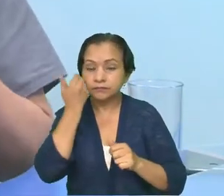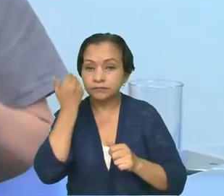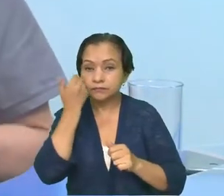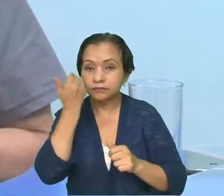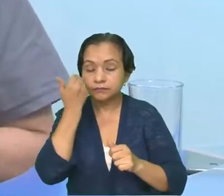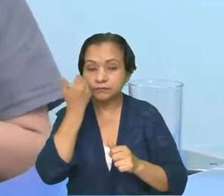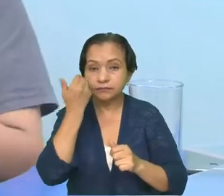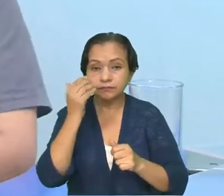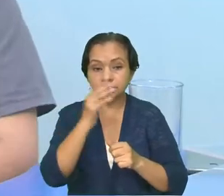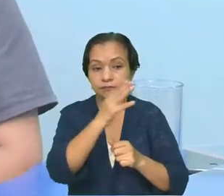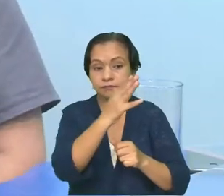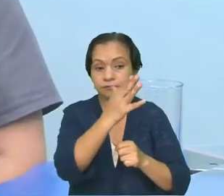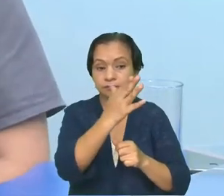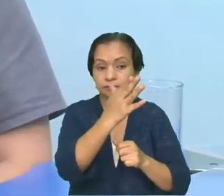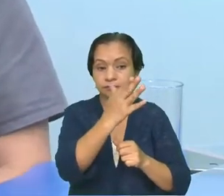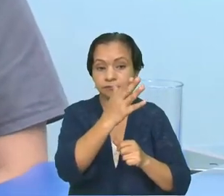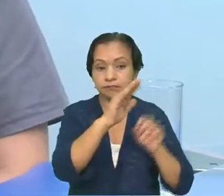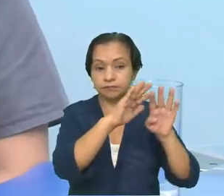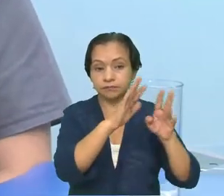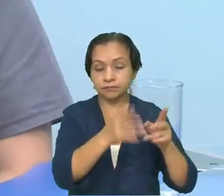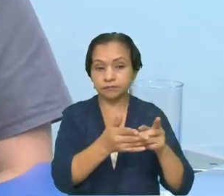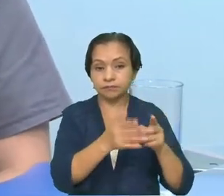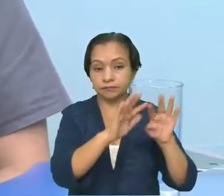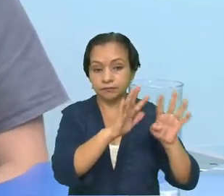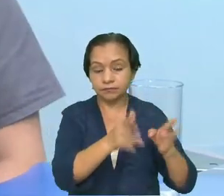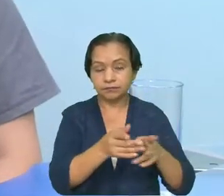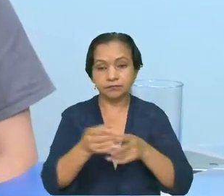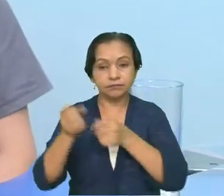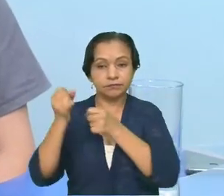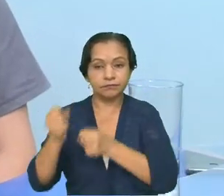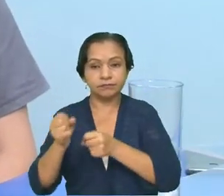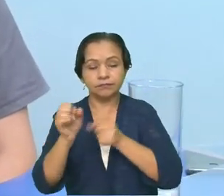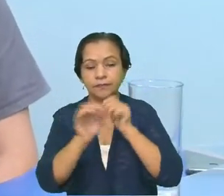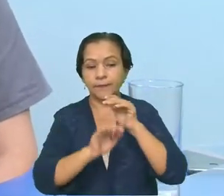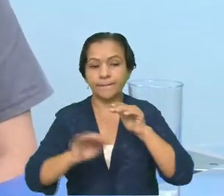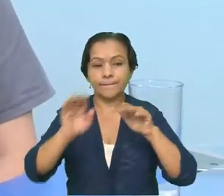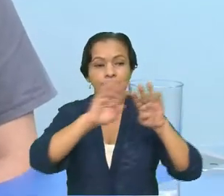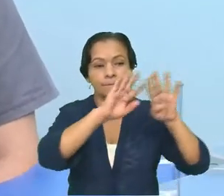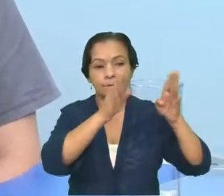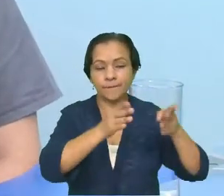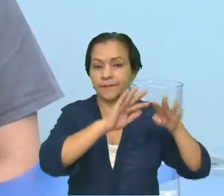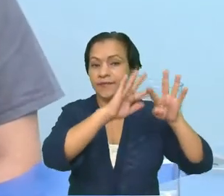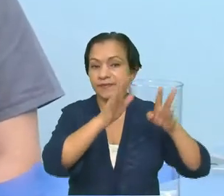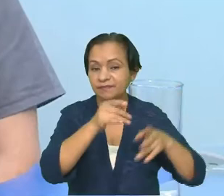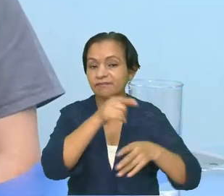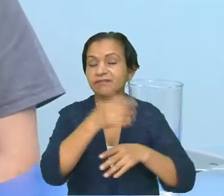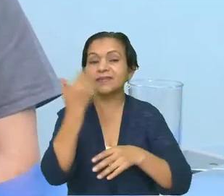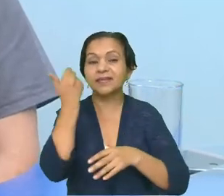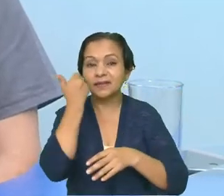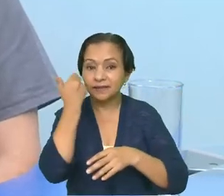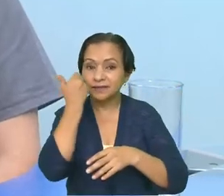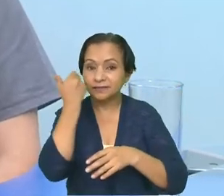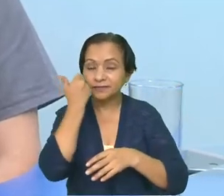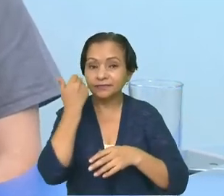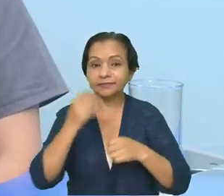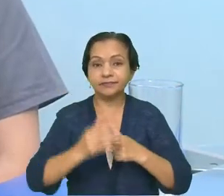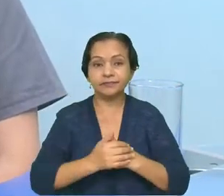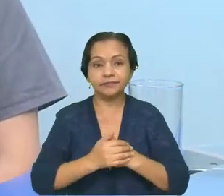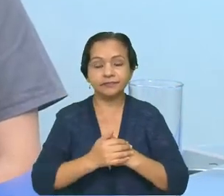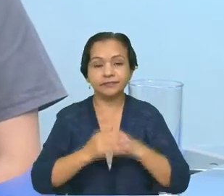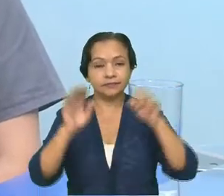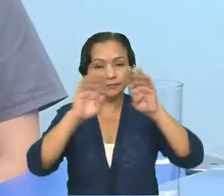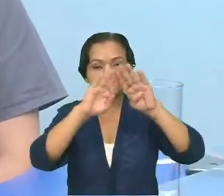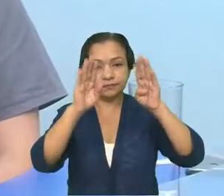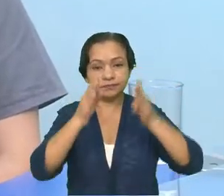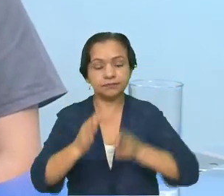son casi 9 mujeres por cada hombre que la padece. O sea, es una enfermedad que afecta muchísimo más al sexo femenino. Entonces, el caso típico sería una